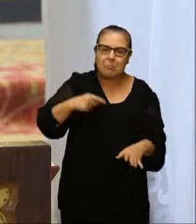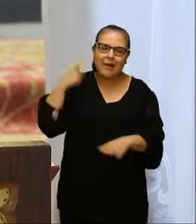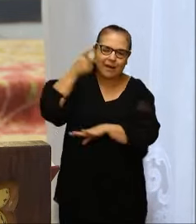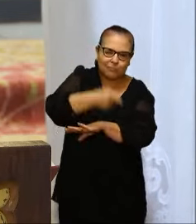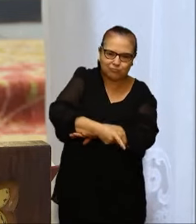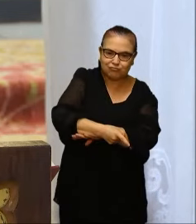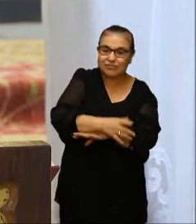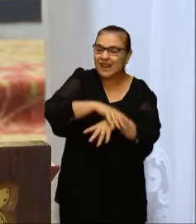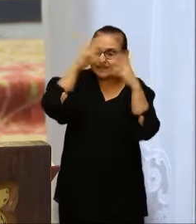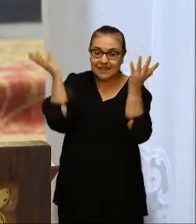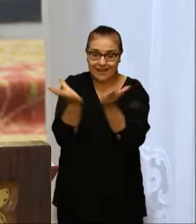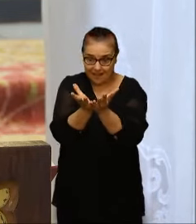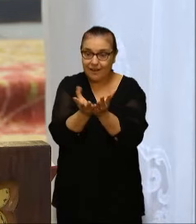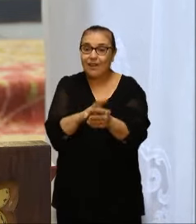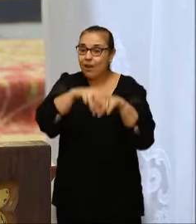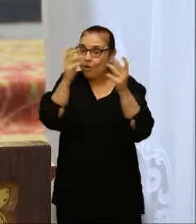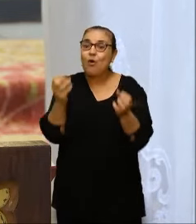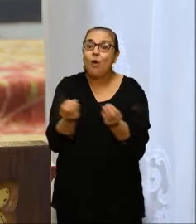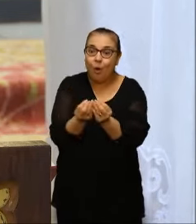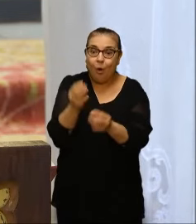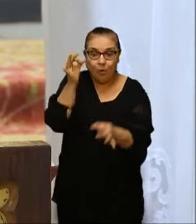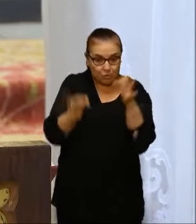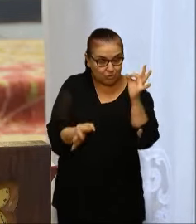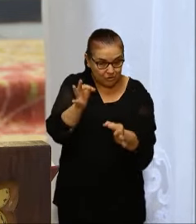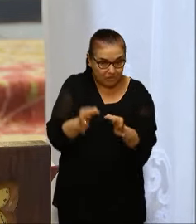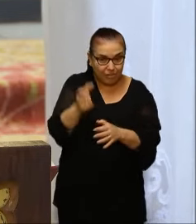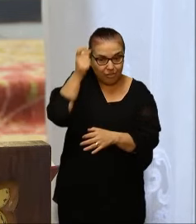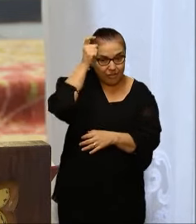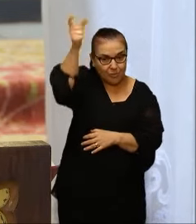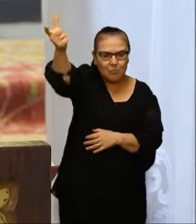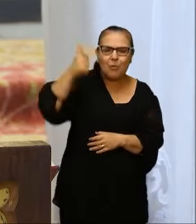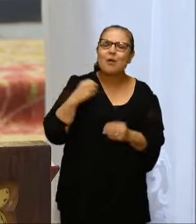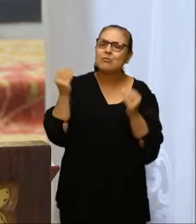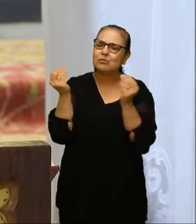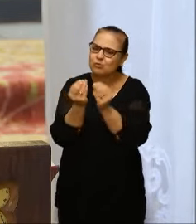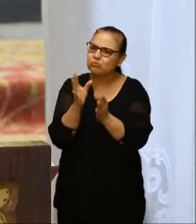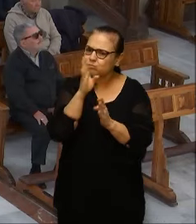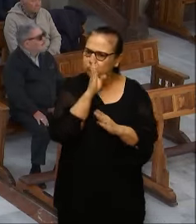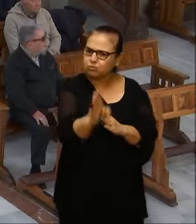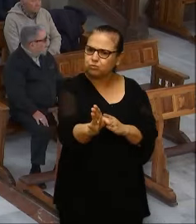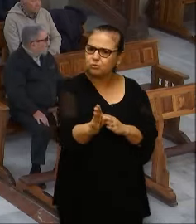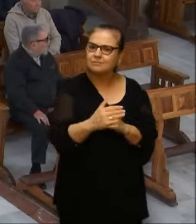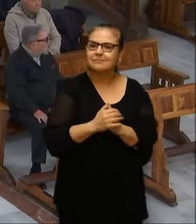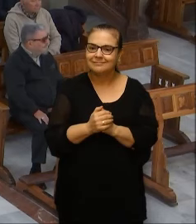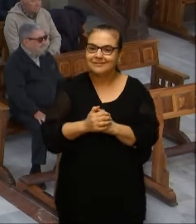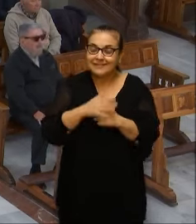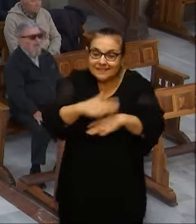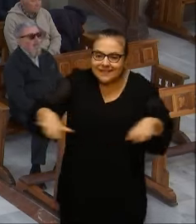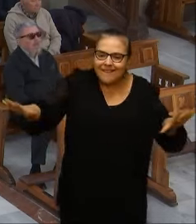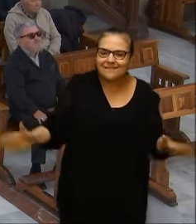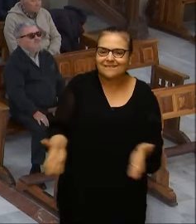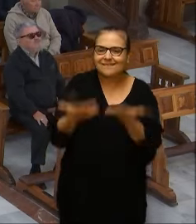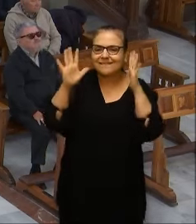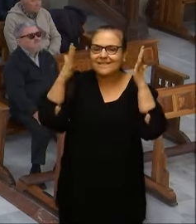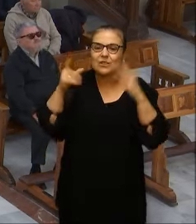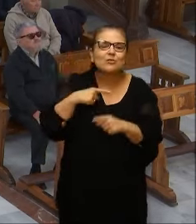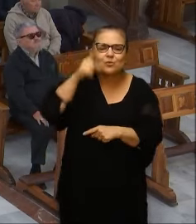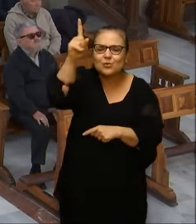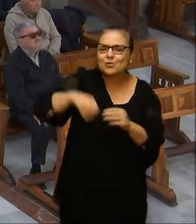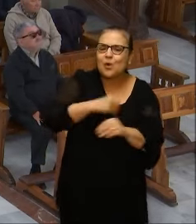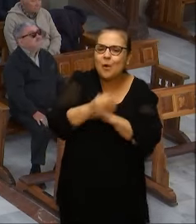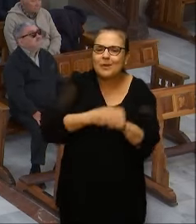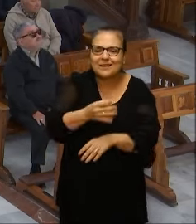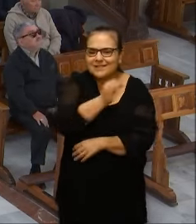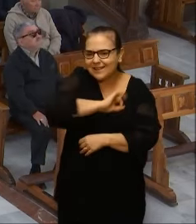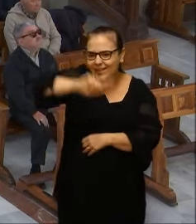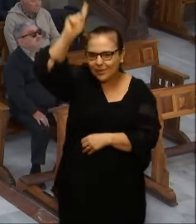tierra, regirá el orbe con justicia y los pueblos con rectitud. Grandes y admirables son tus